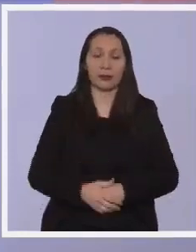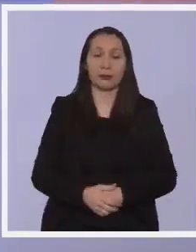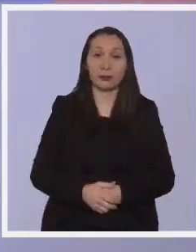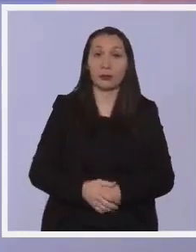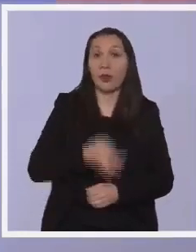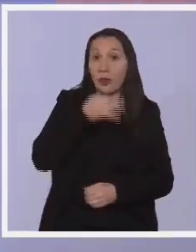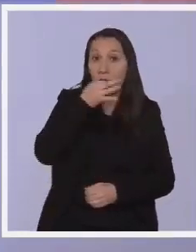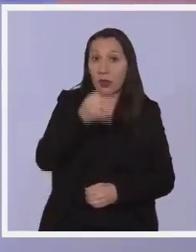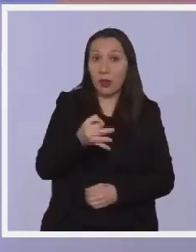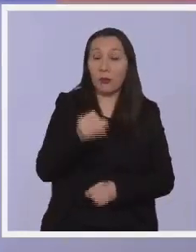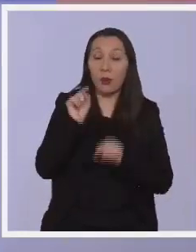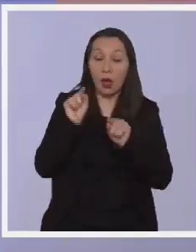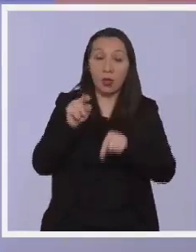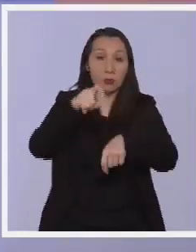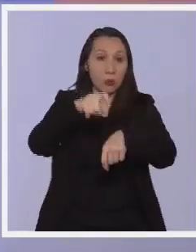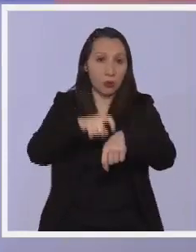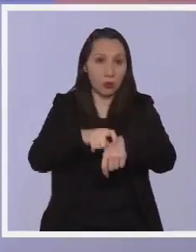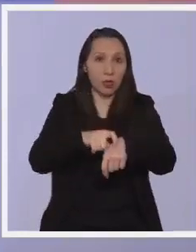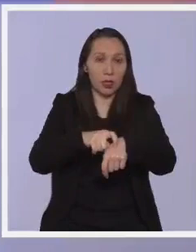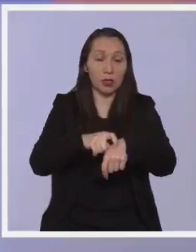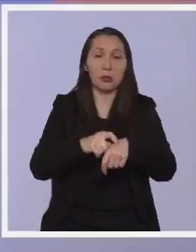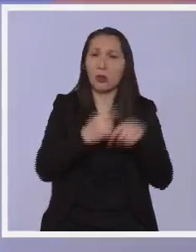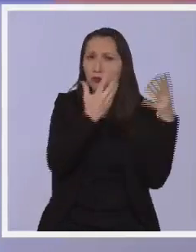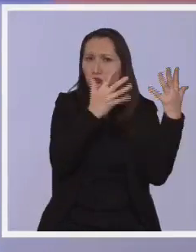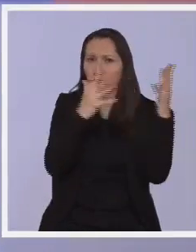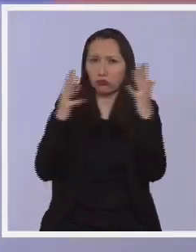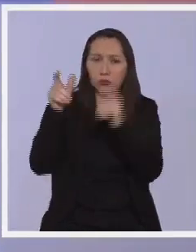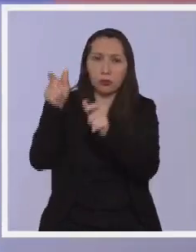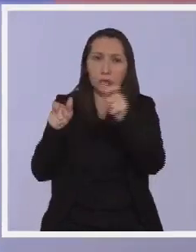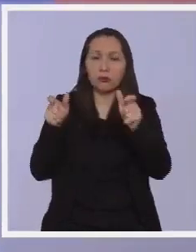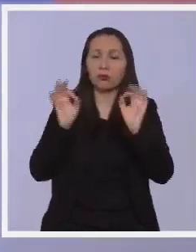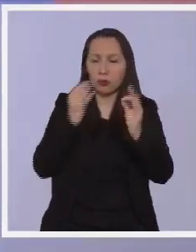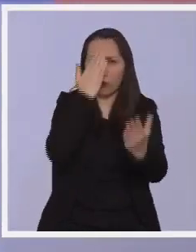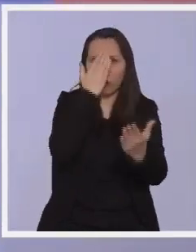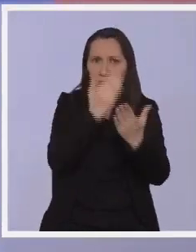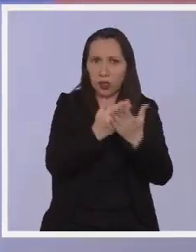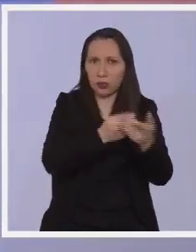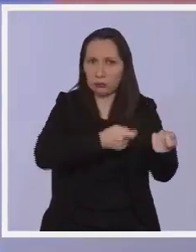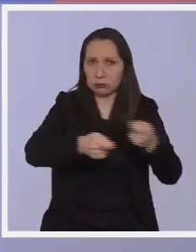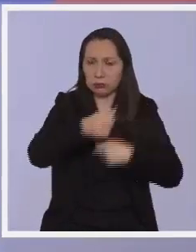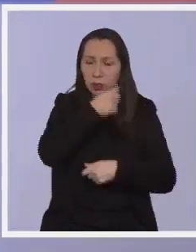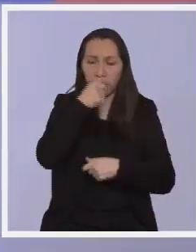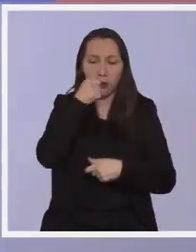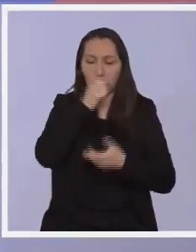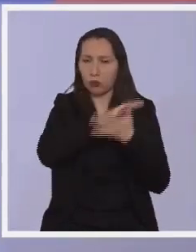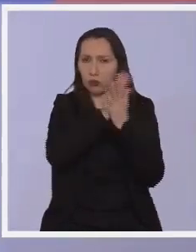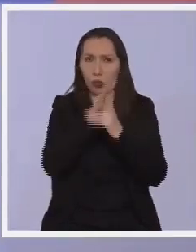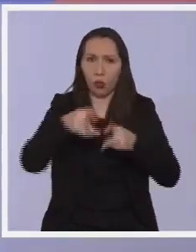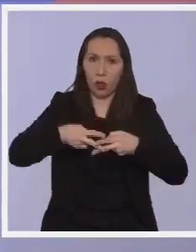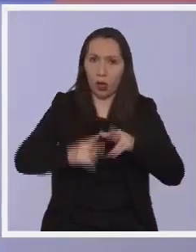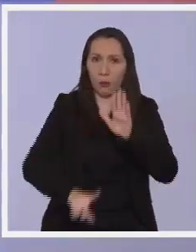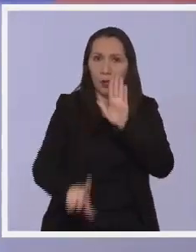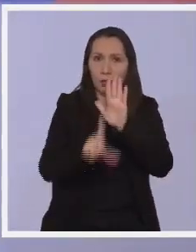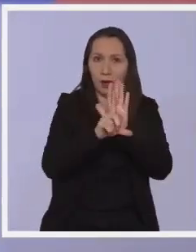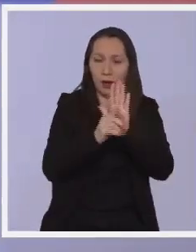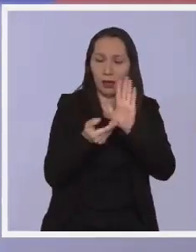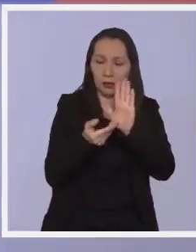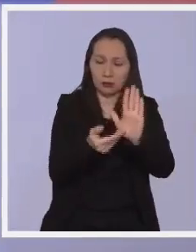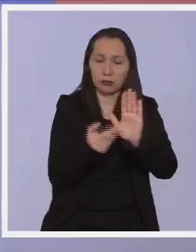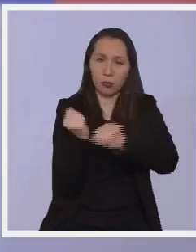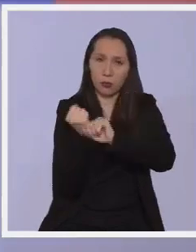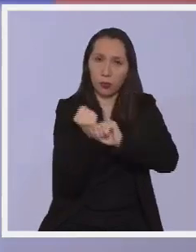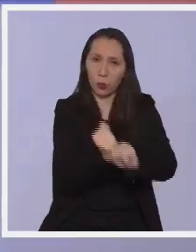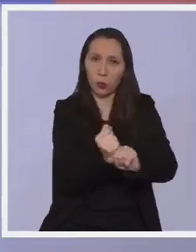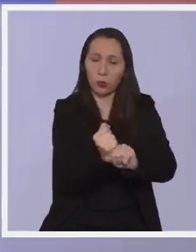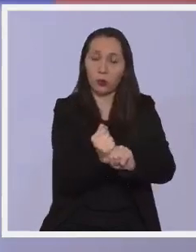Lo dijimos entonces y en ese momento suscitó un aplauso transversal, que íbamos a enfrentar al narco con todas las herramientas de la ley.